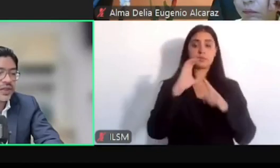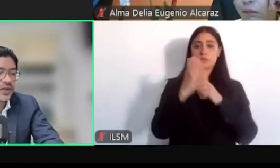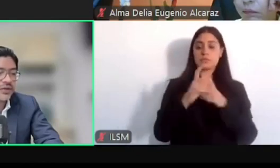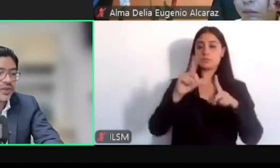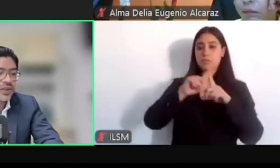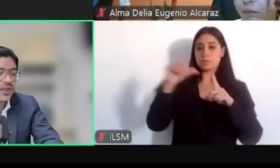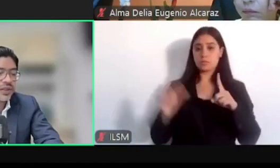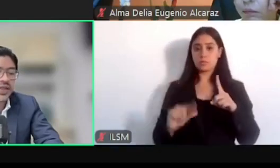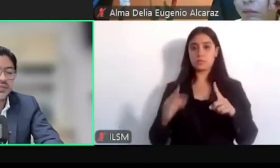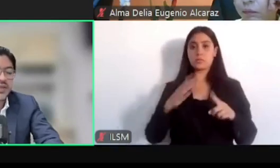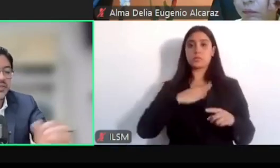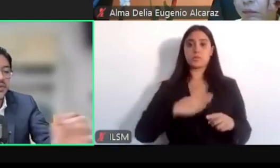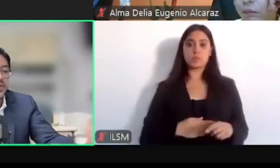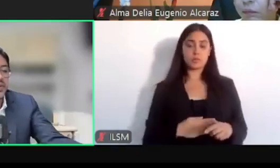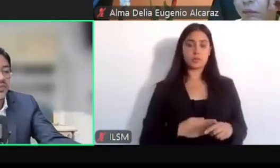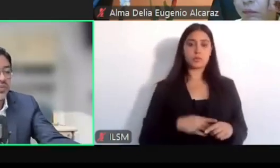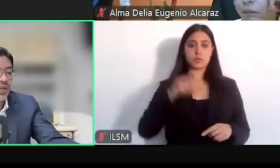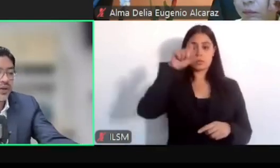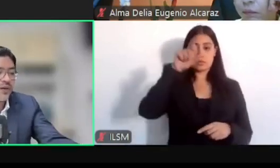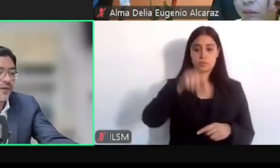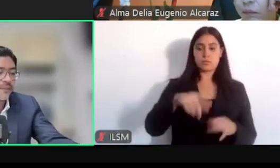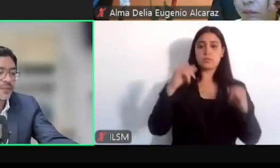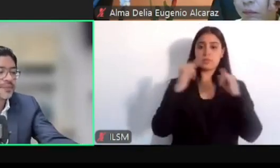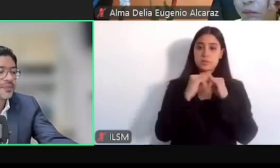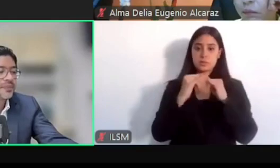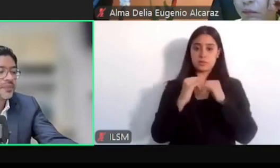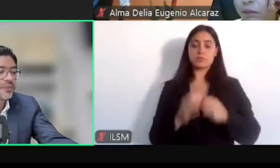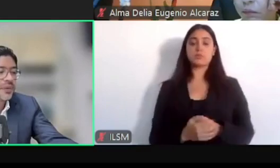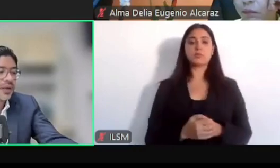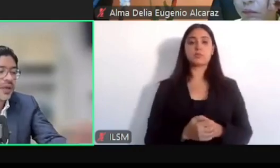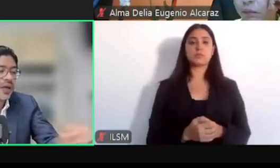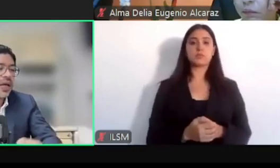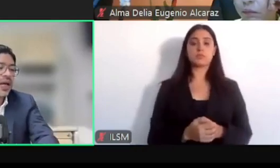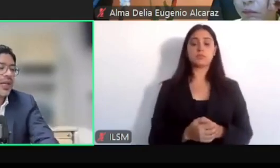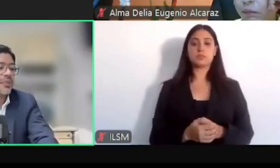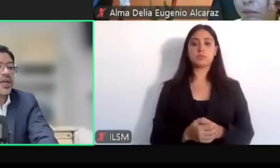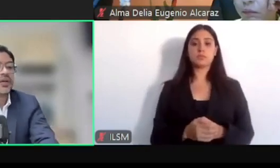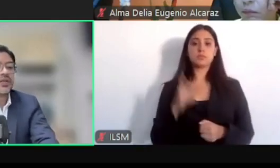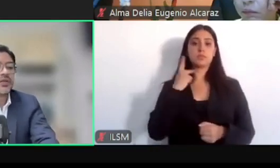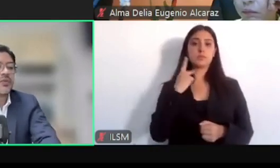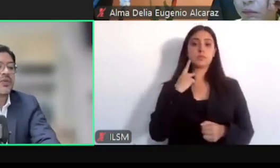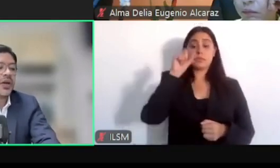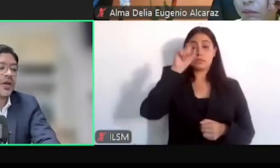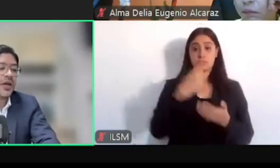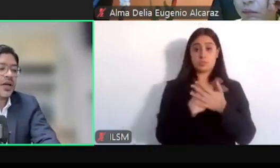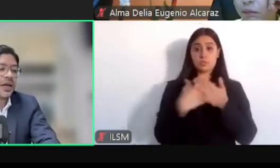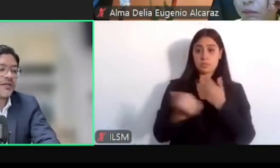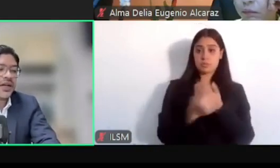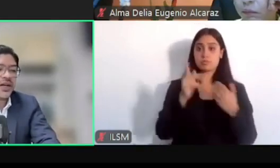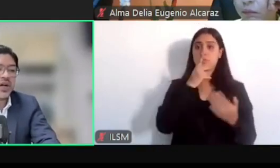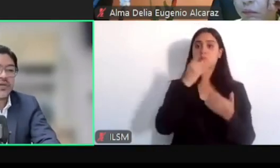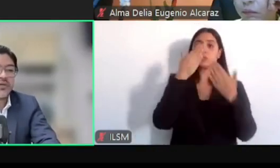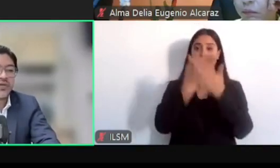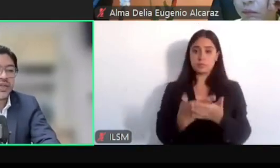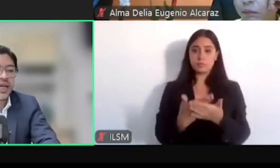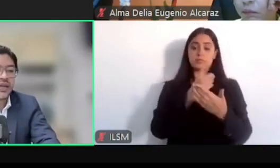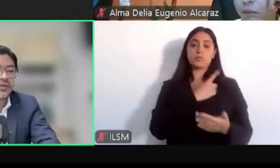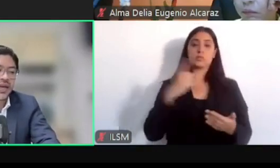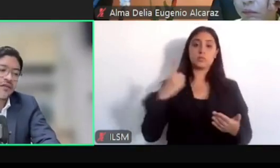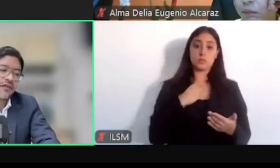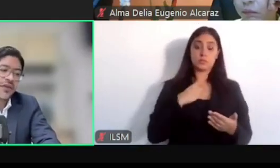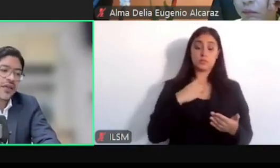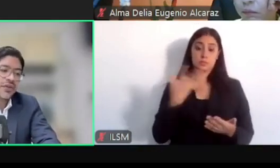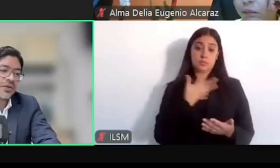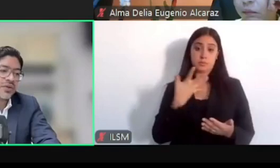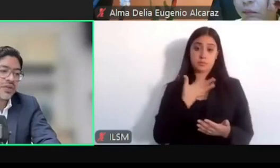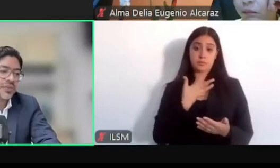honestidad y Justicia del mismo Instituto Político en el proyecto se propone calificar como fundado e